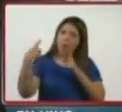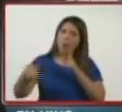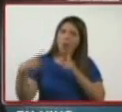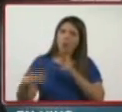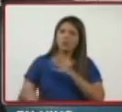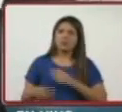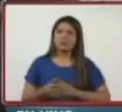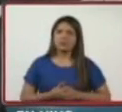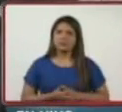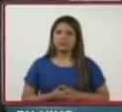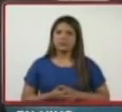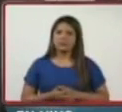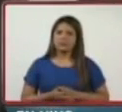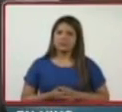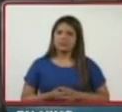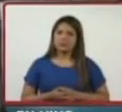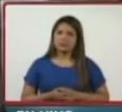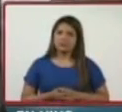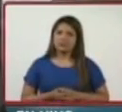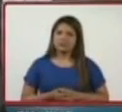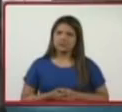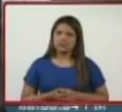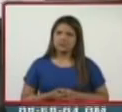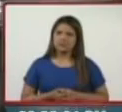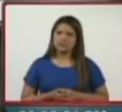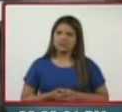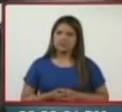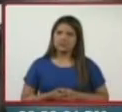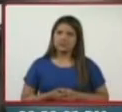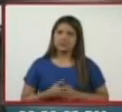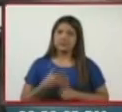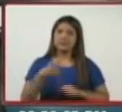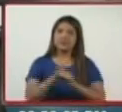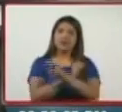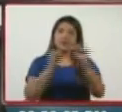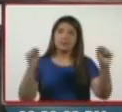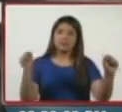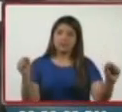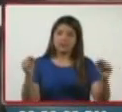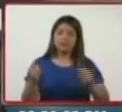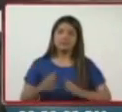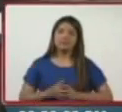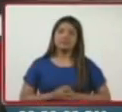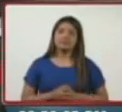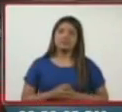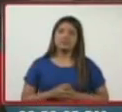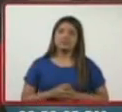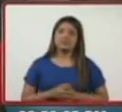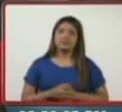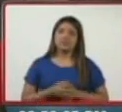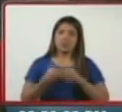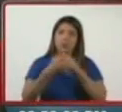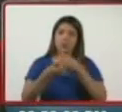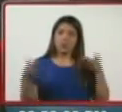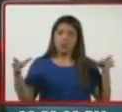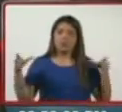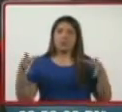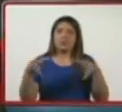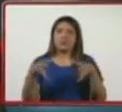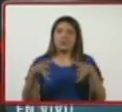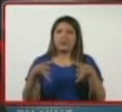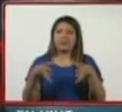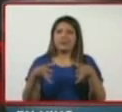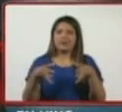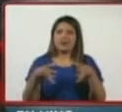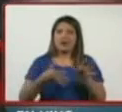otros sectores. Sí, bueno, desde tempranas horas, la mañana, una concentración que se